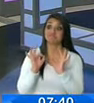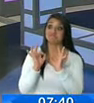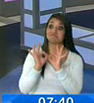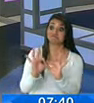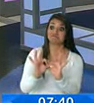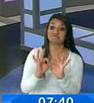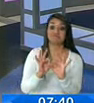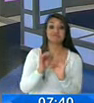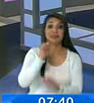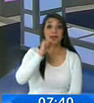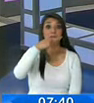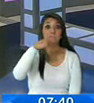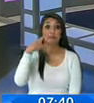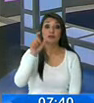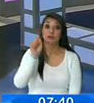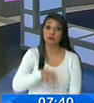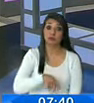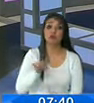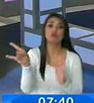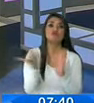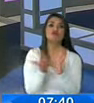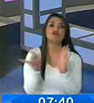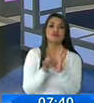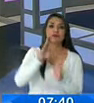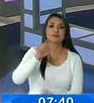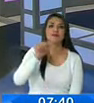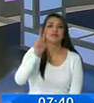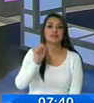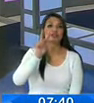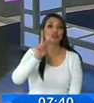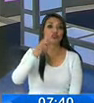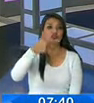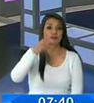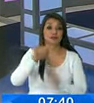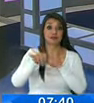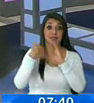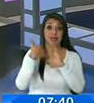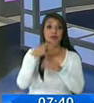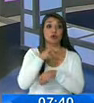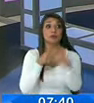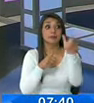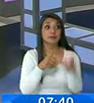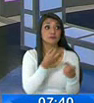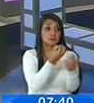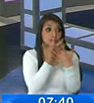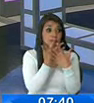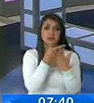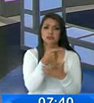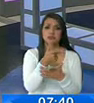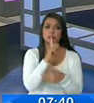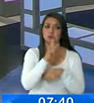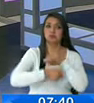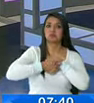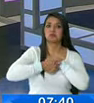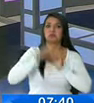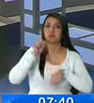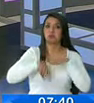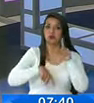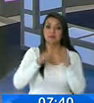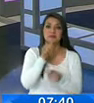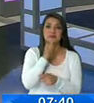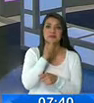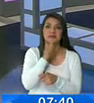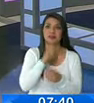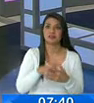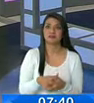esta aplicación, ya sabe, usted también la puede descargar. Blin 2 Chat, con eso usted nadie puede ver su información, nadie puede acceder, así que